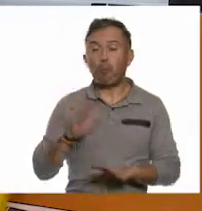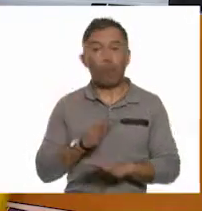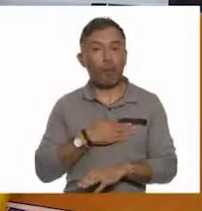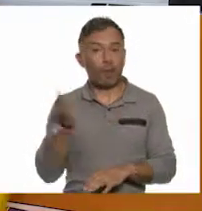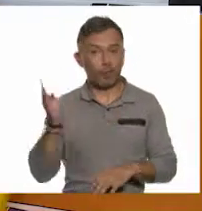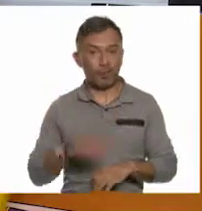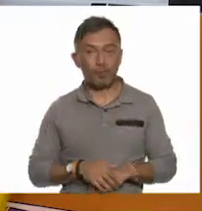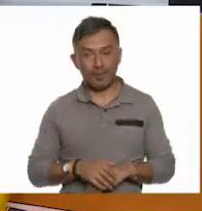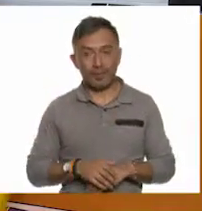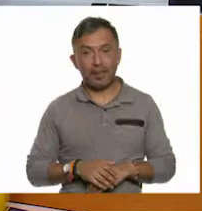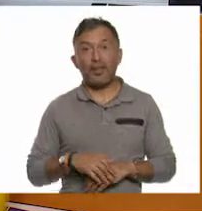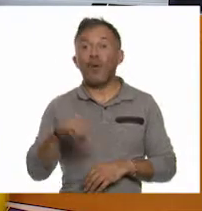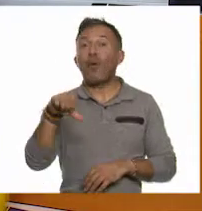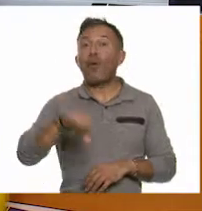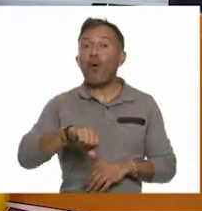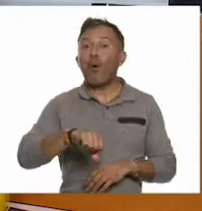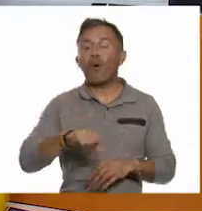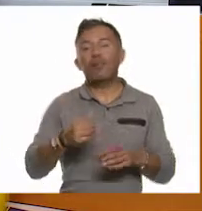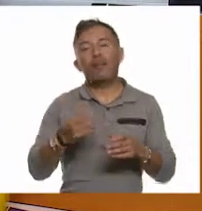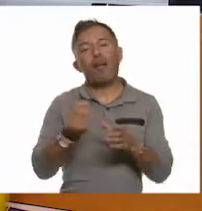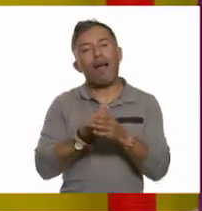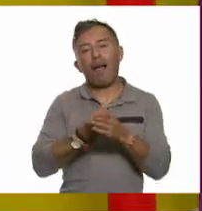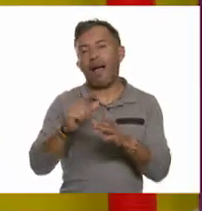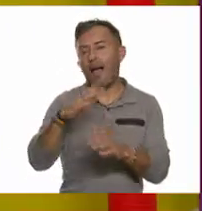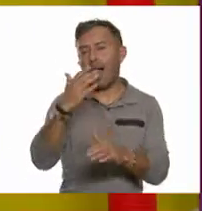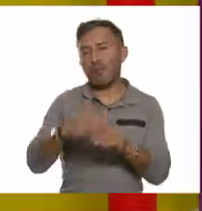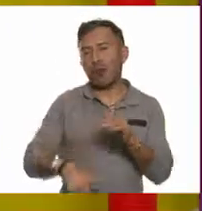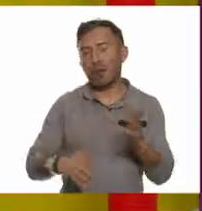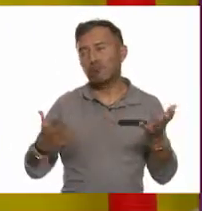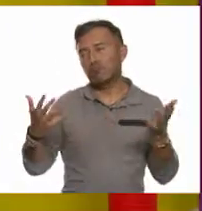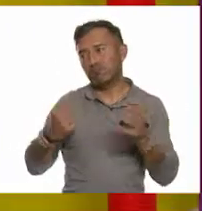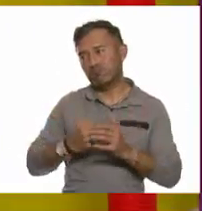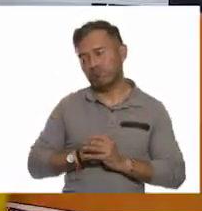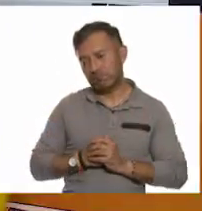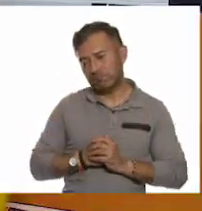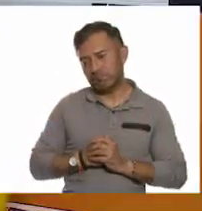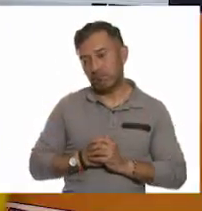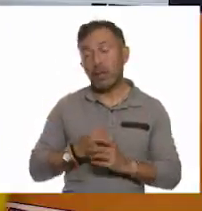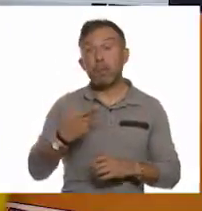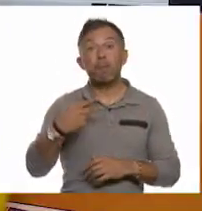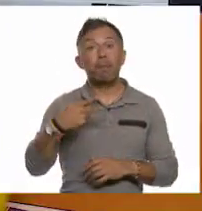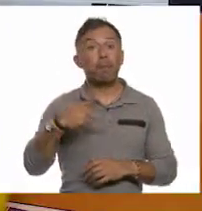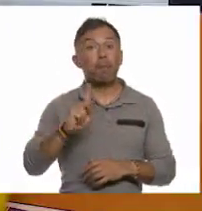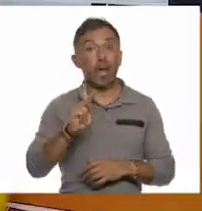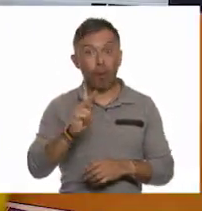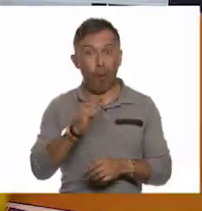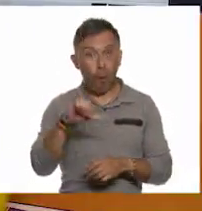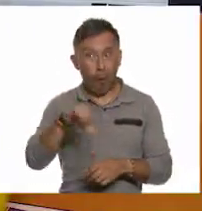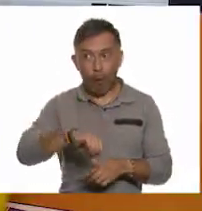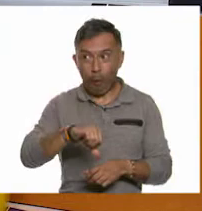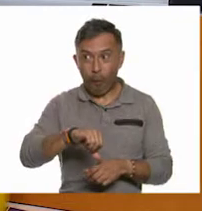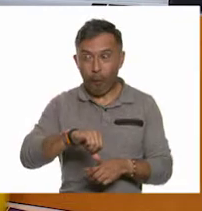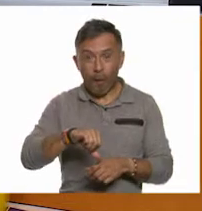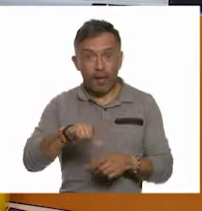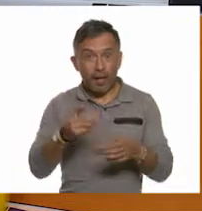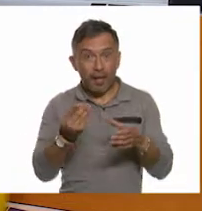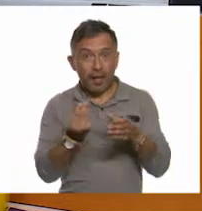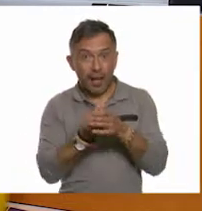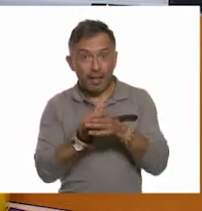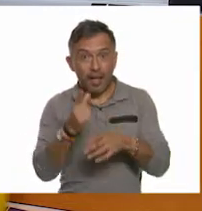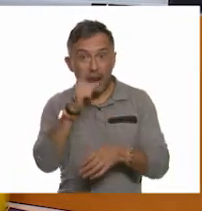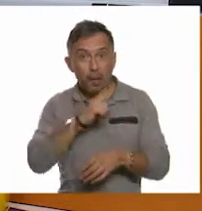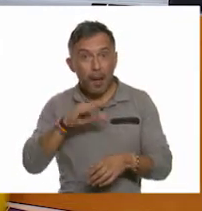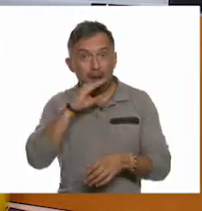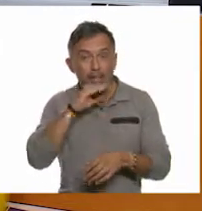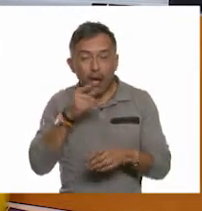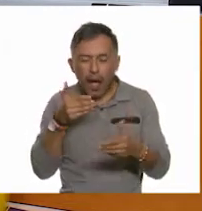prácticamente hemos terminado el día de hoy. Oh. Pero, como ya estamos casi en la última clase de lengua materna para